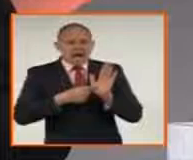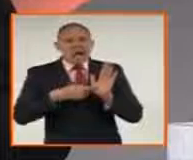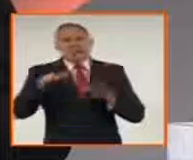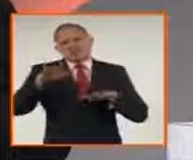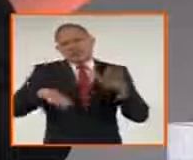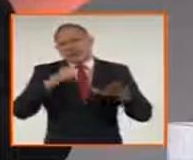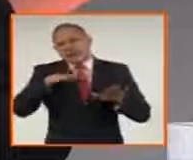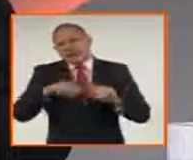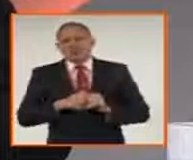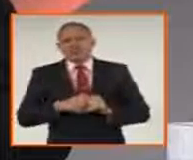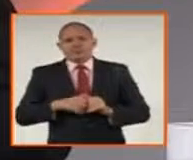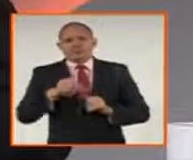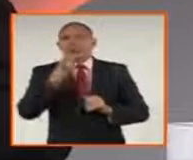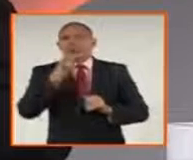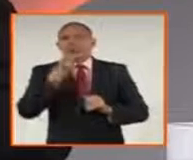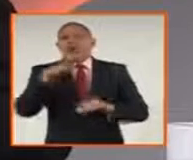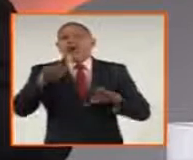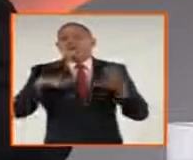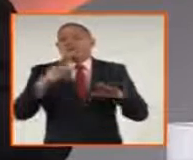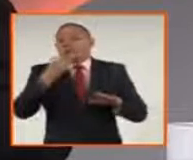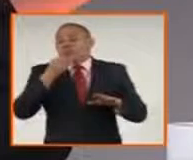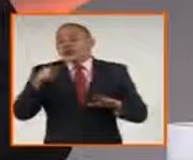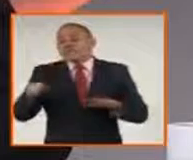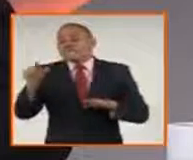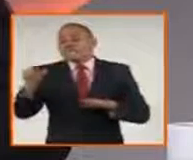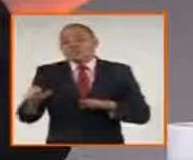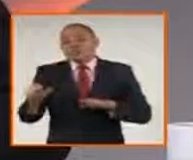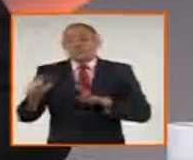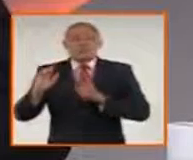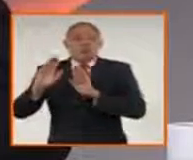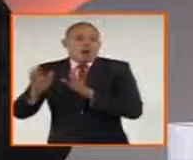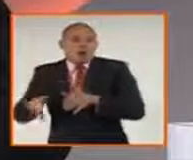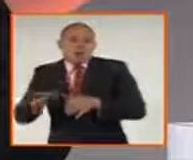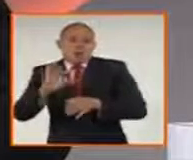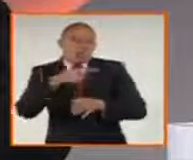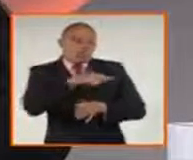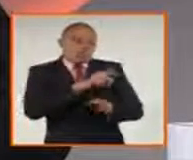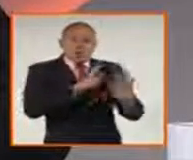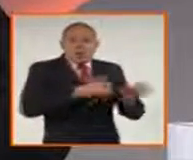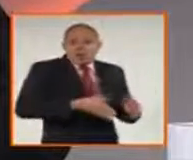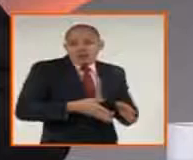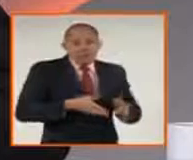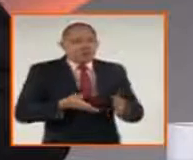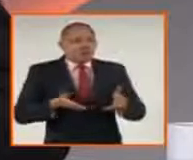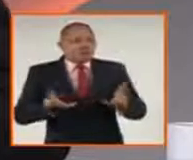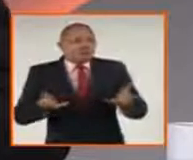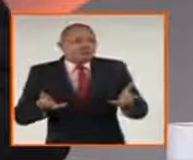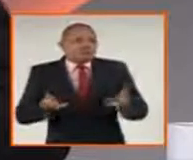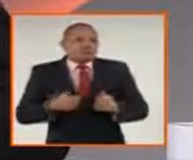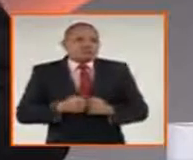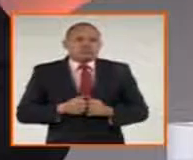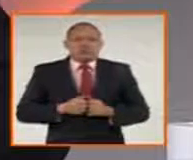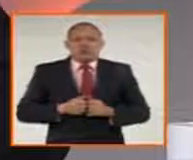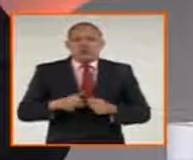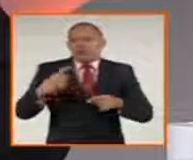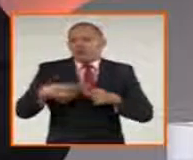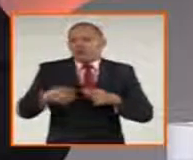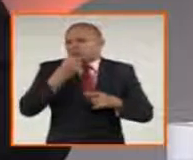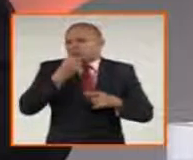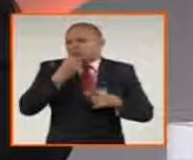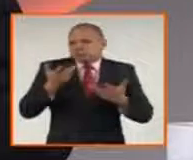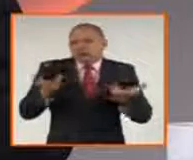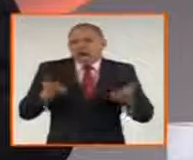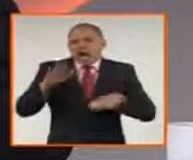del alimentista o el alimentante, como el cese de las circunstancias que dio origen a la obligación, en el caso que sea una